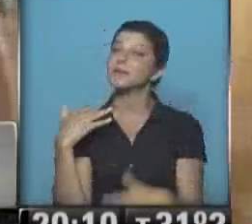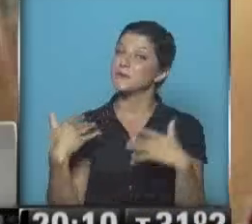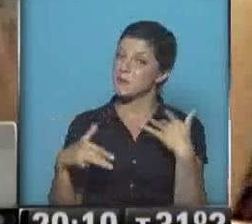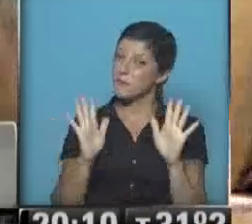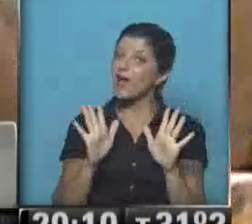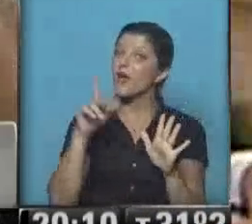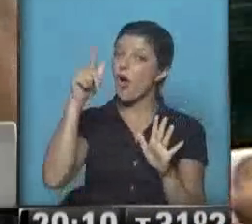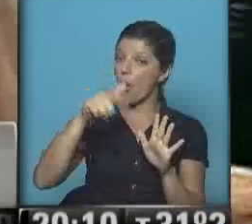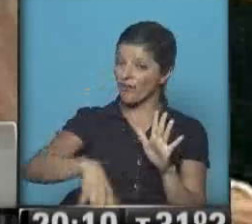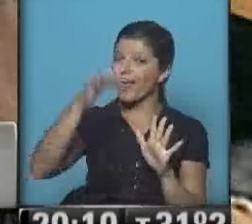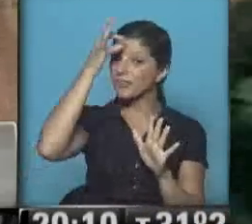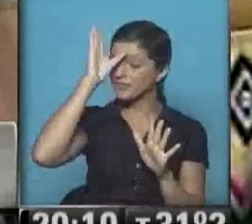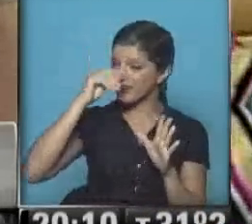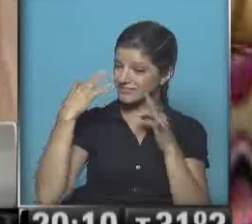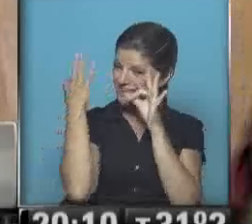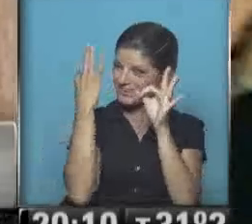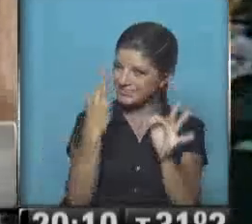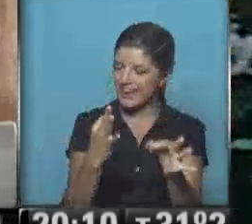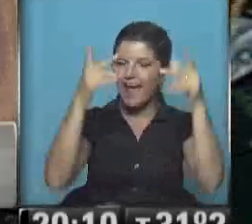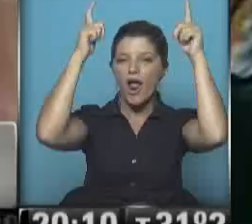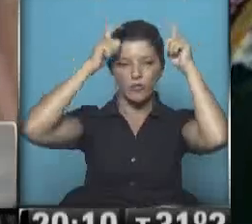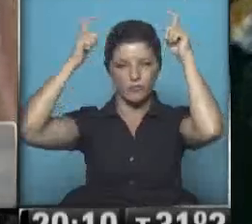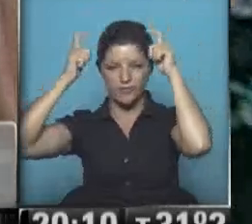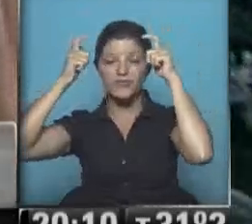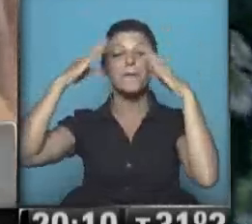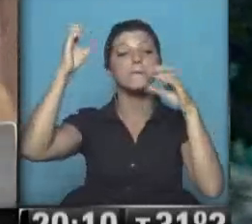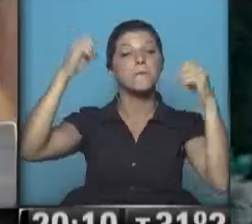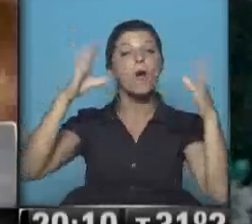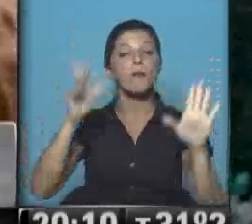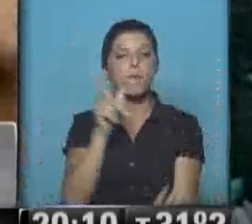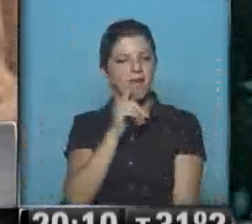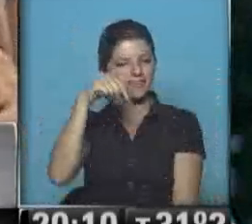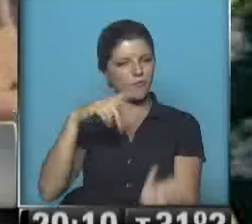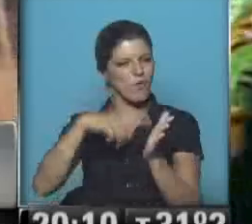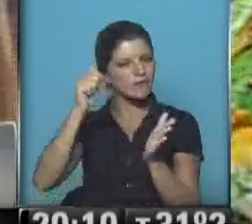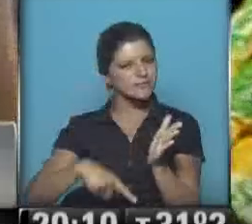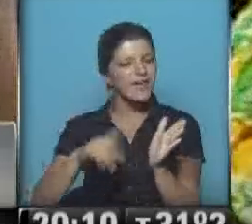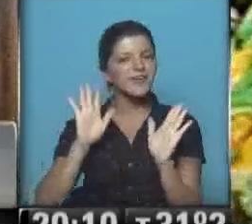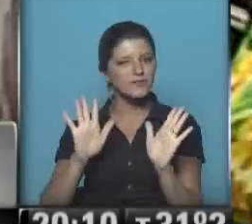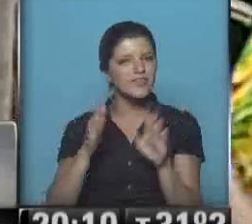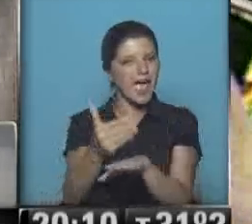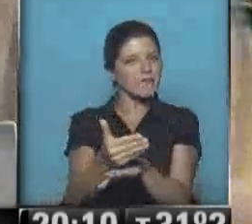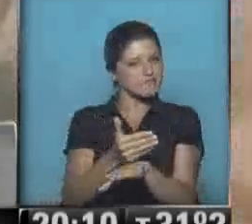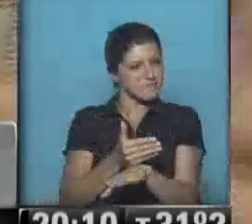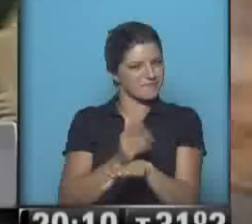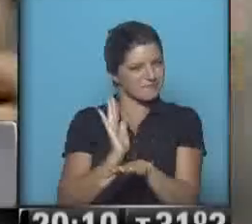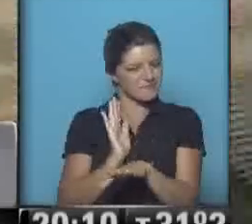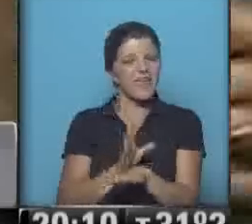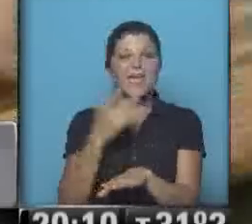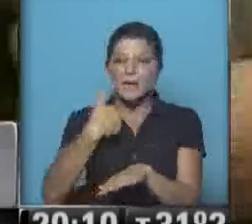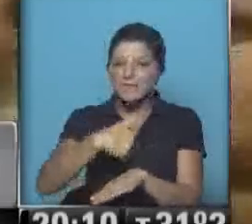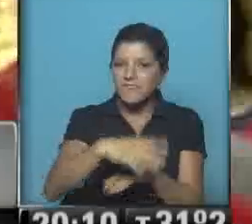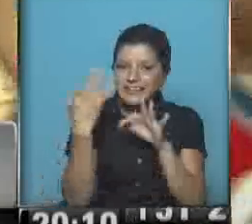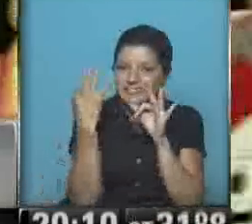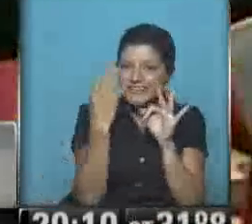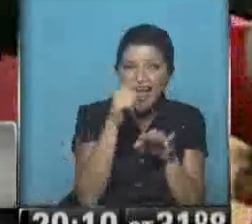la medianoche llegan los Reyes Magos, pero parece que por Buenos Aires se están haciendo un adelanto. Está por llegar, están metros